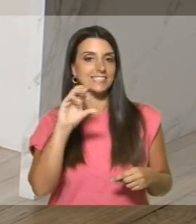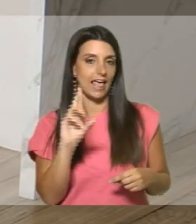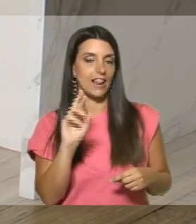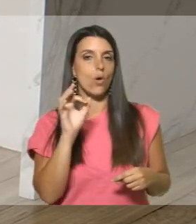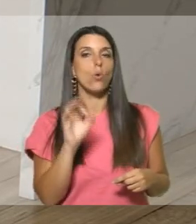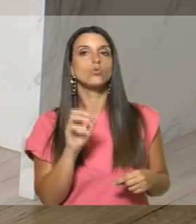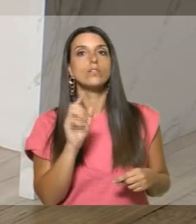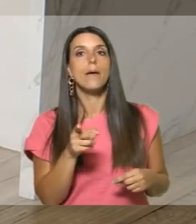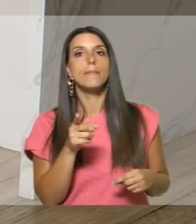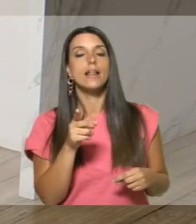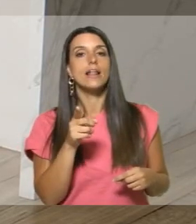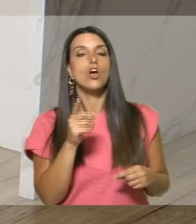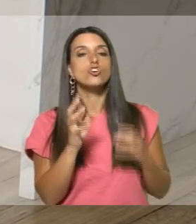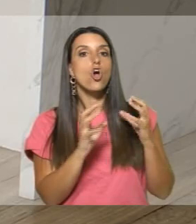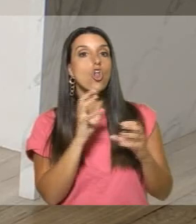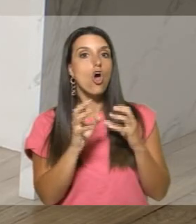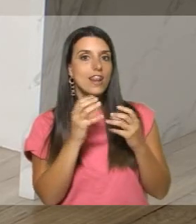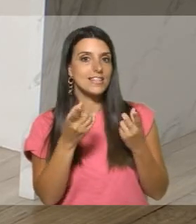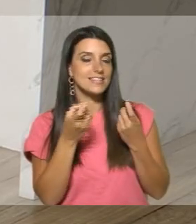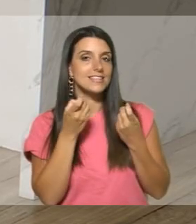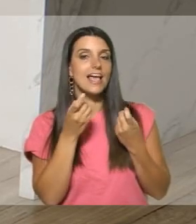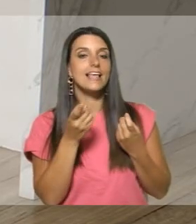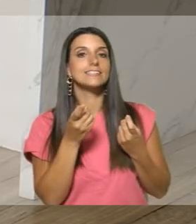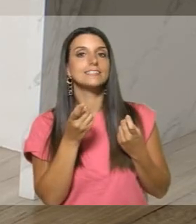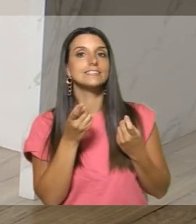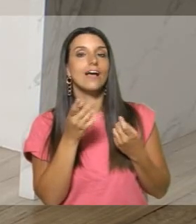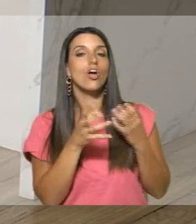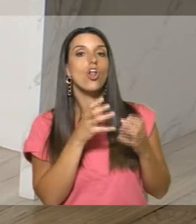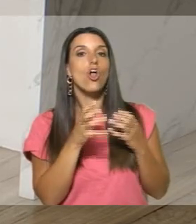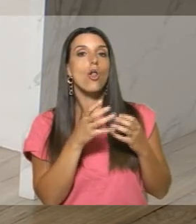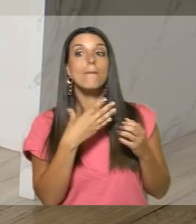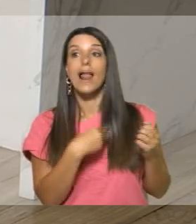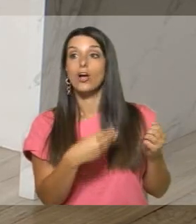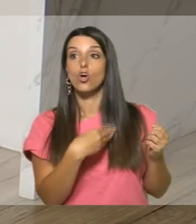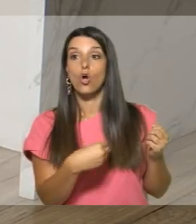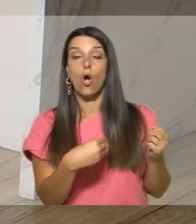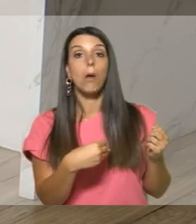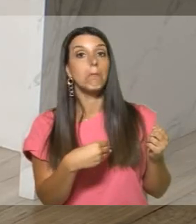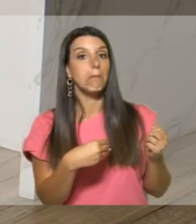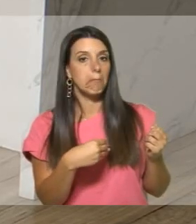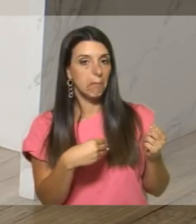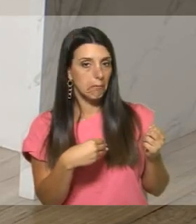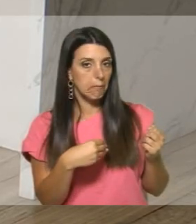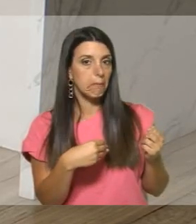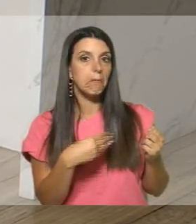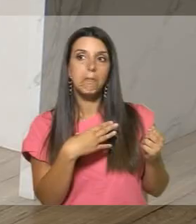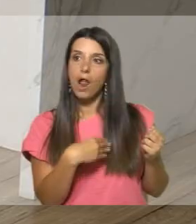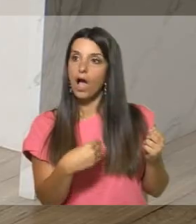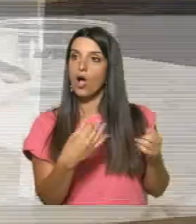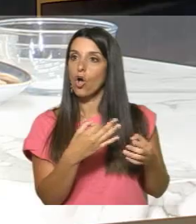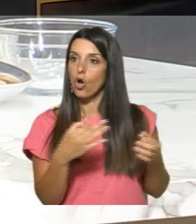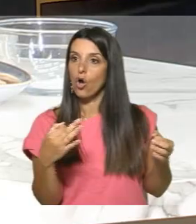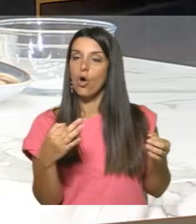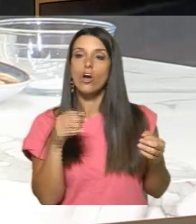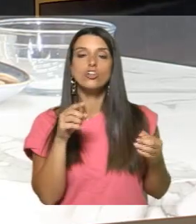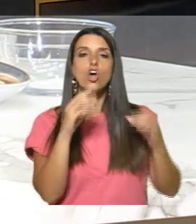tono que deben utilizar es blanco. Mira vos, para Cáncer blanco, perfecto. ¿Esto es